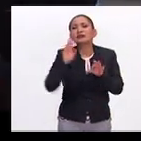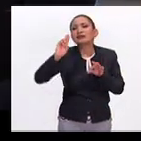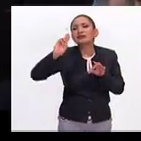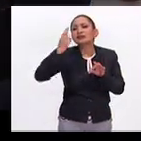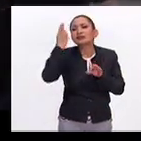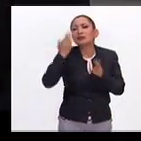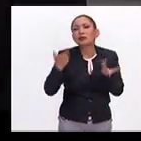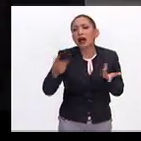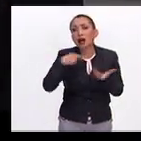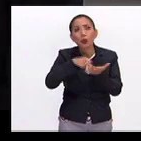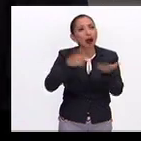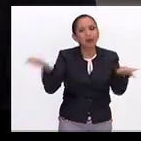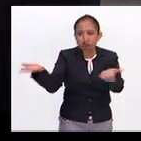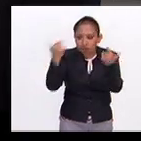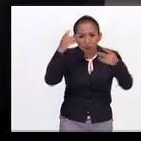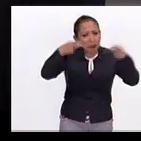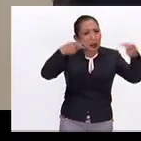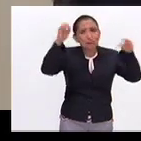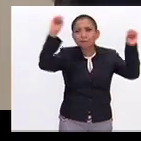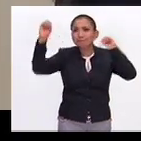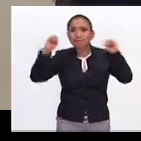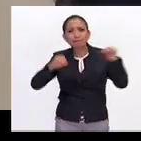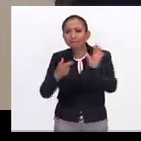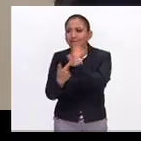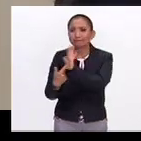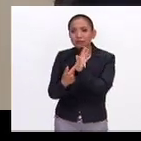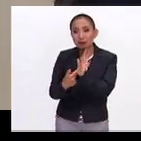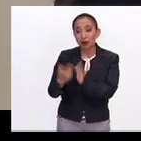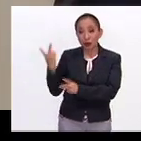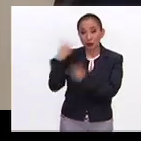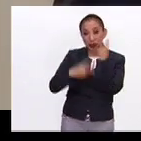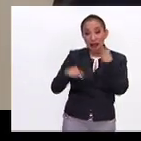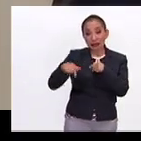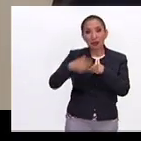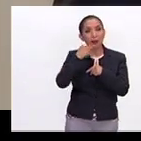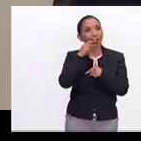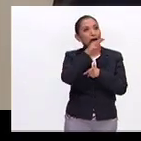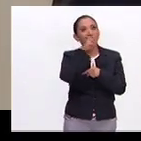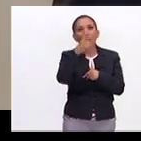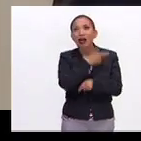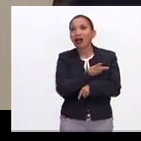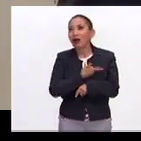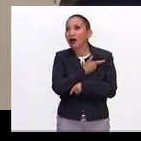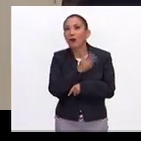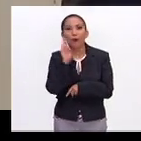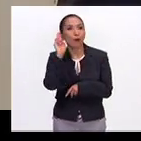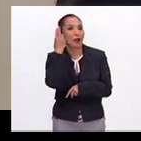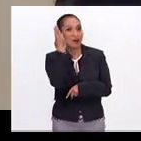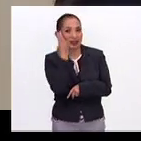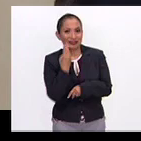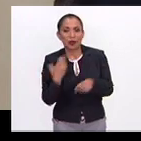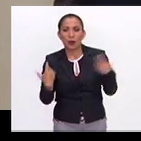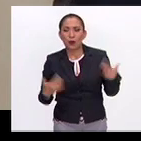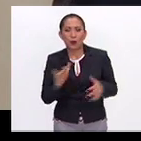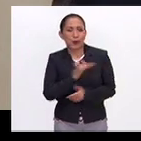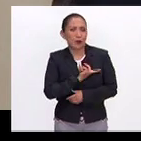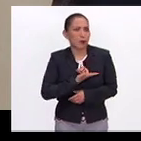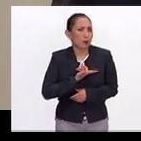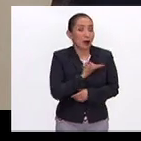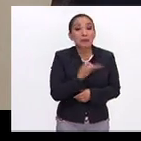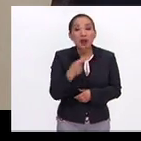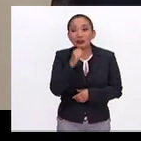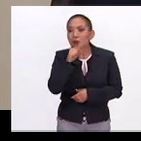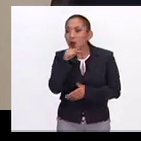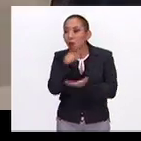tenga espacios como este? Fíjate que cuando vino Ai Weiwei se quedó enamorado de la universidad, ya te lo habrán comentado, pero también de